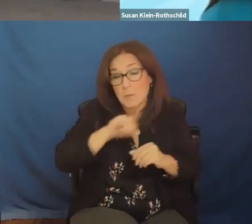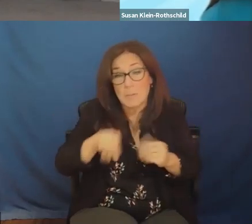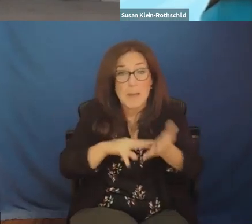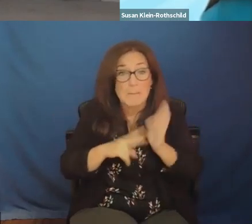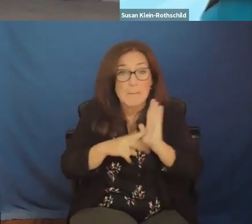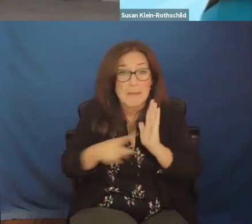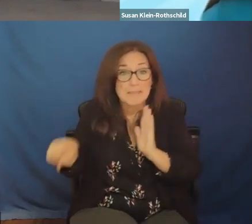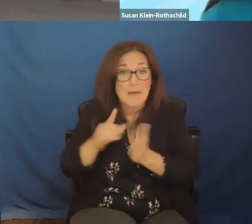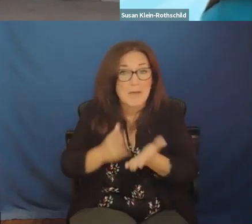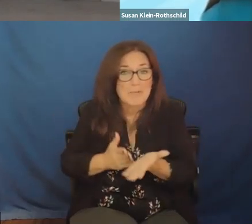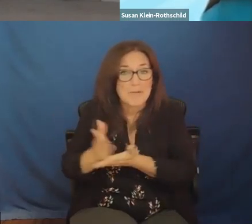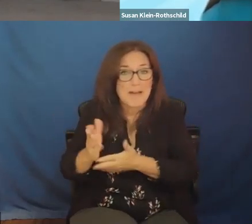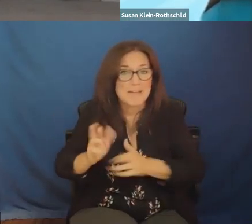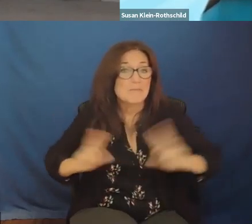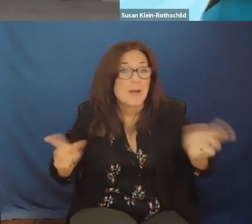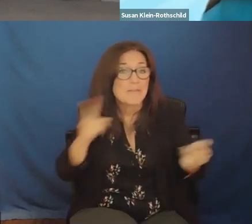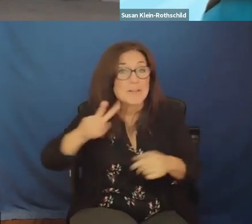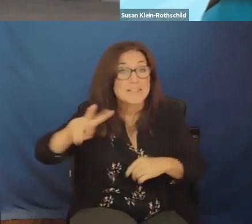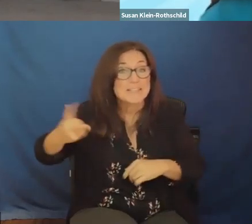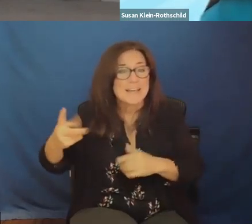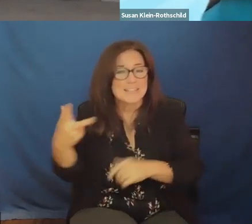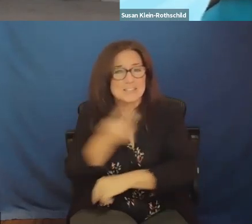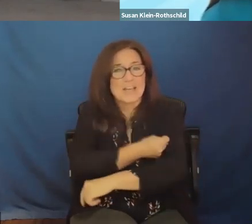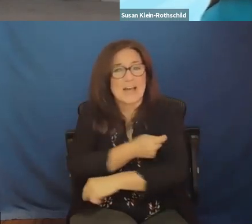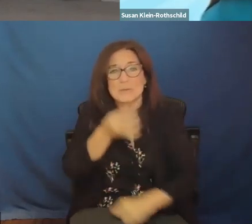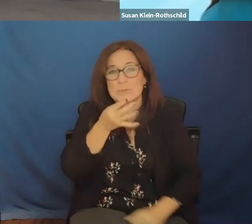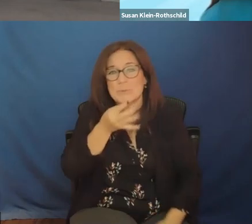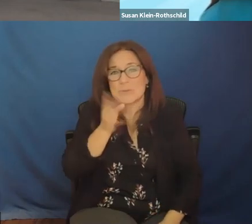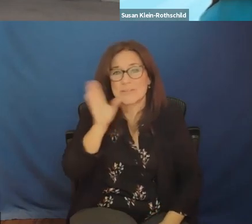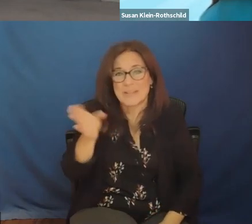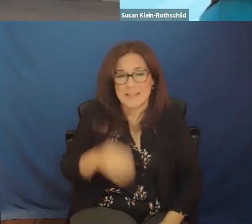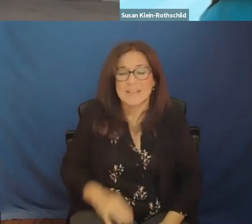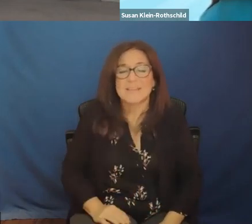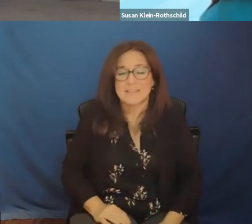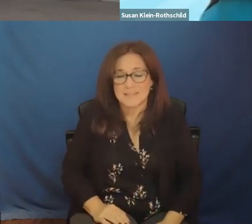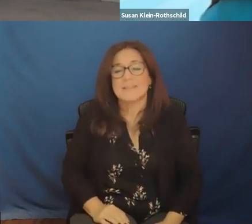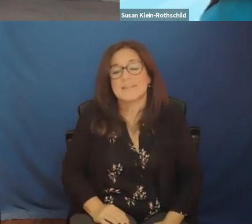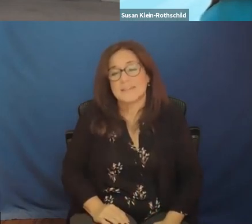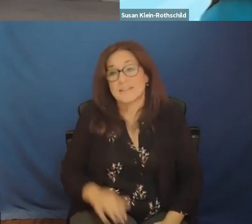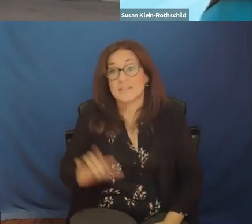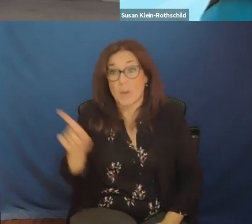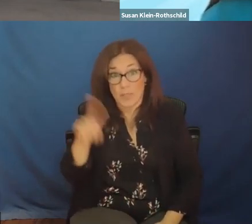bien y que van a estar van a estar bien para la segunda dosis pronto entonces